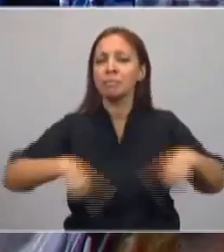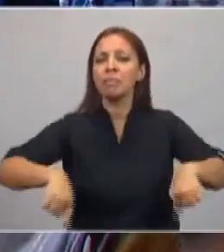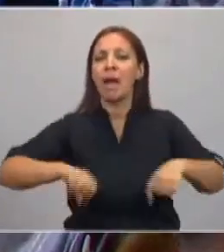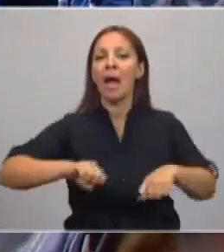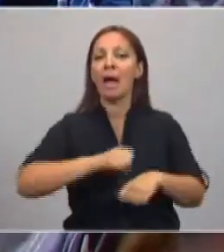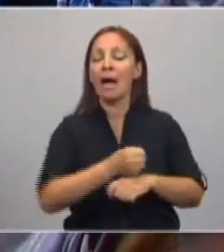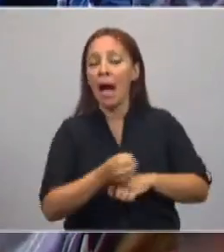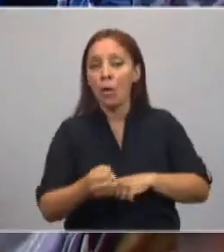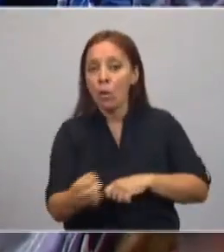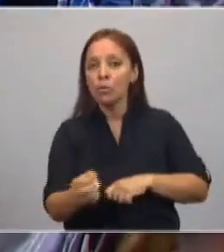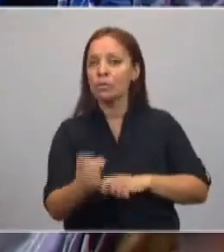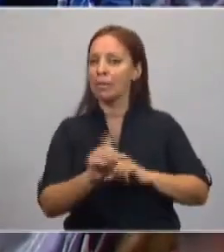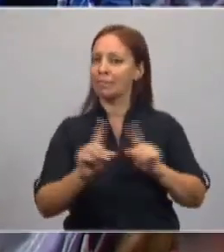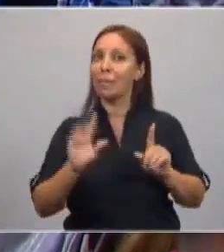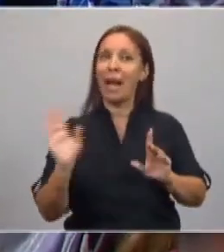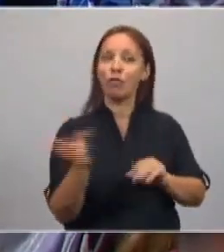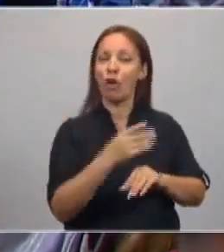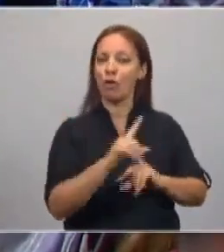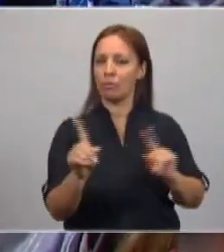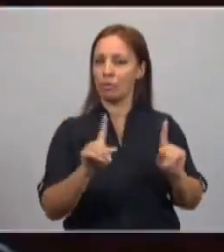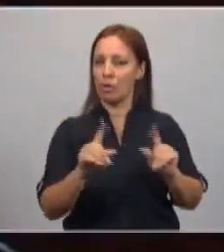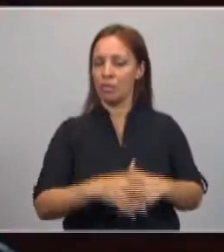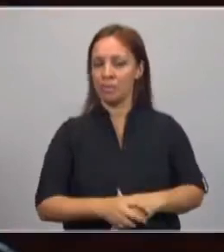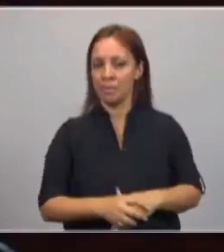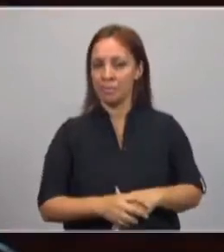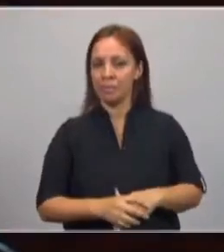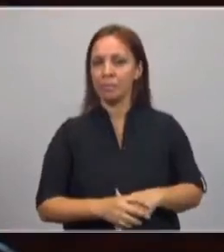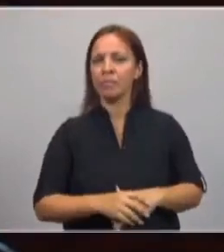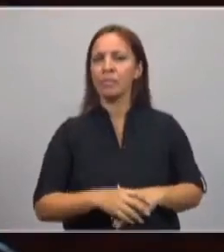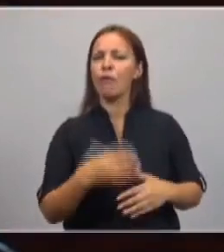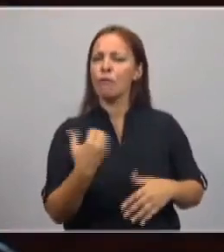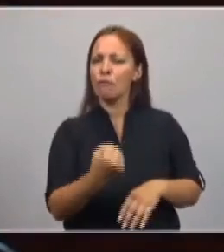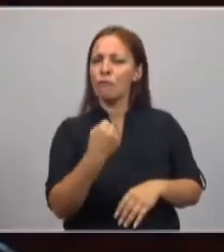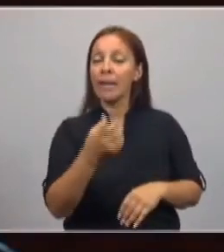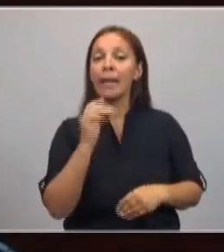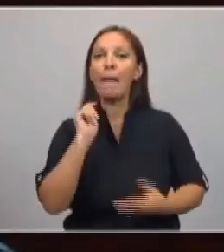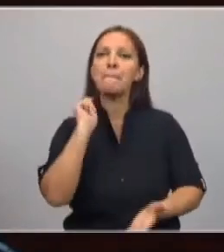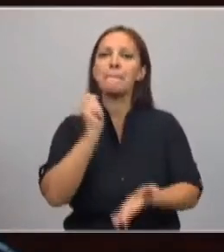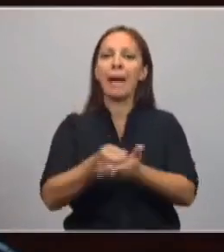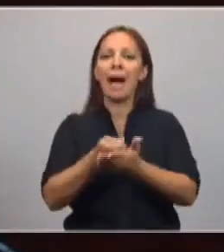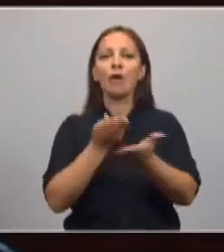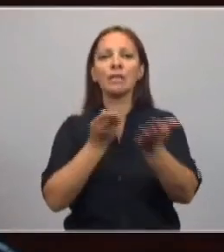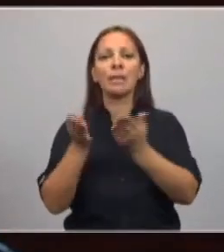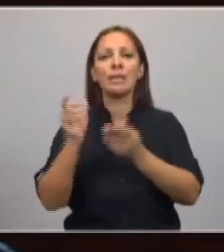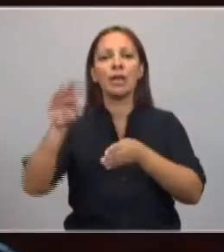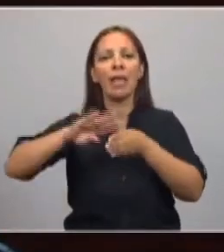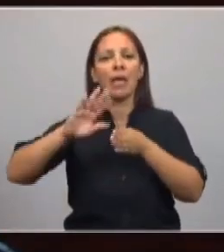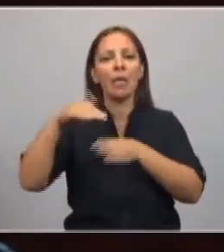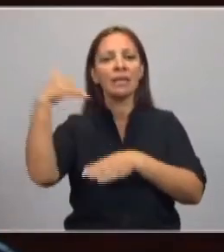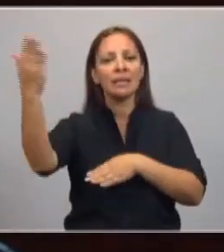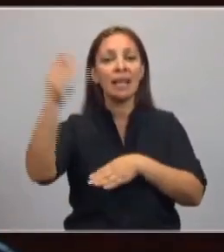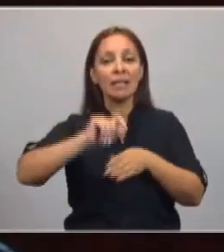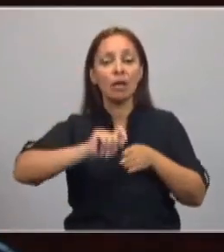partida que creció, y muy fuerte. Fue el pago de servicios de la deuda externa, que se incrementó